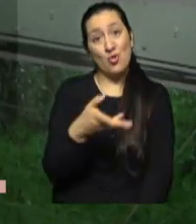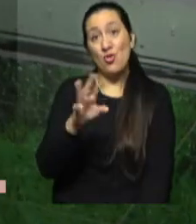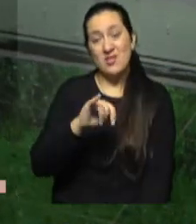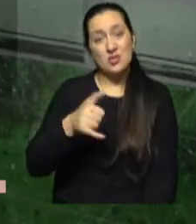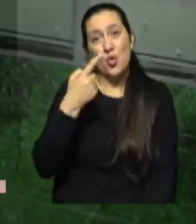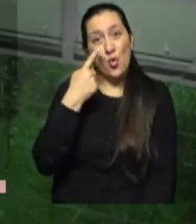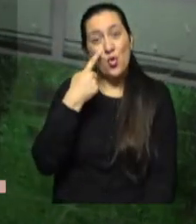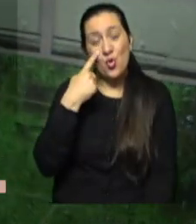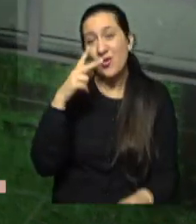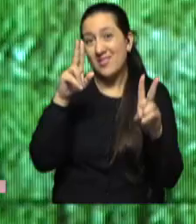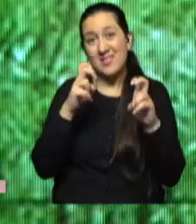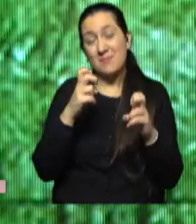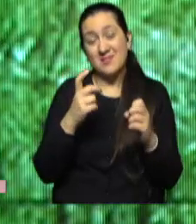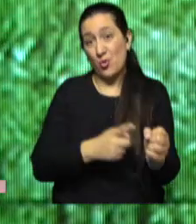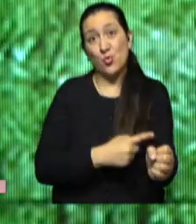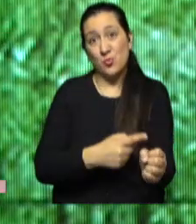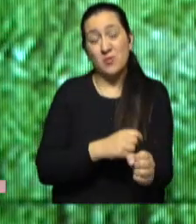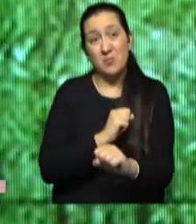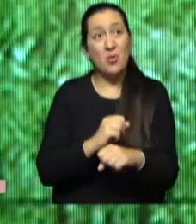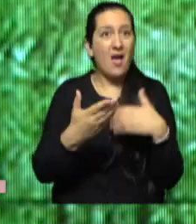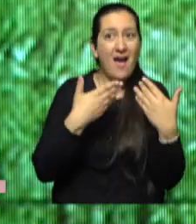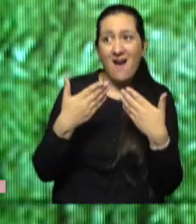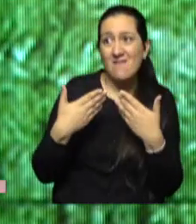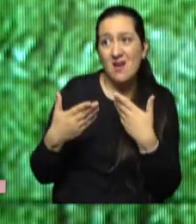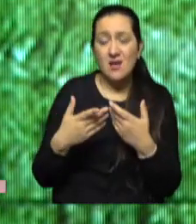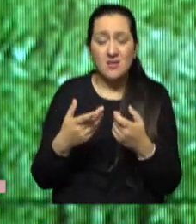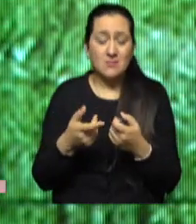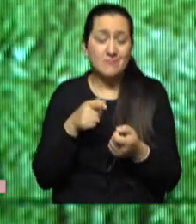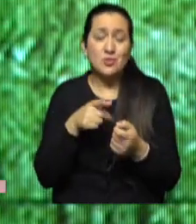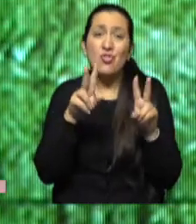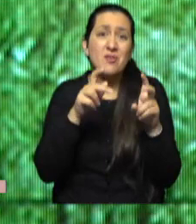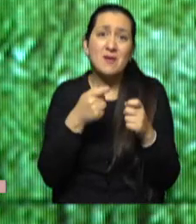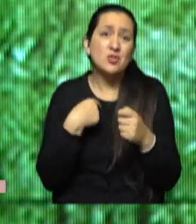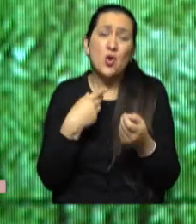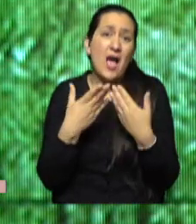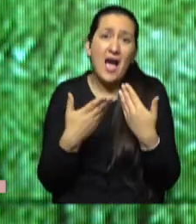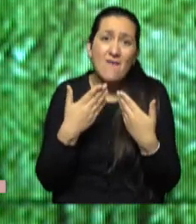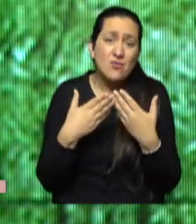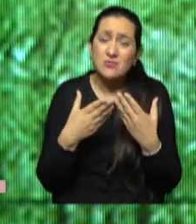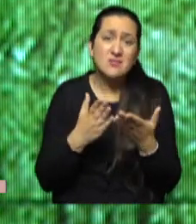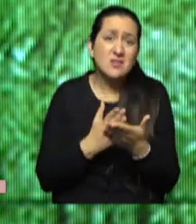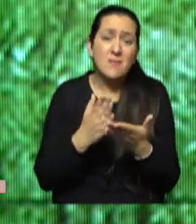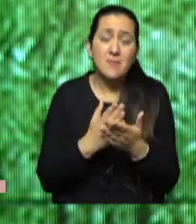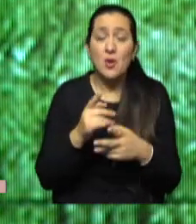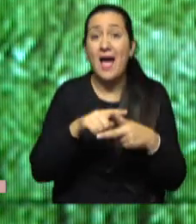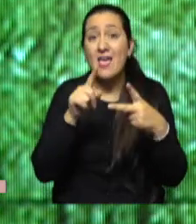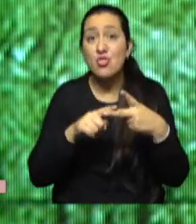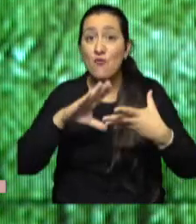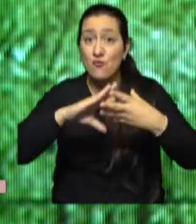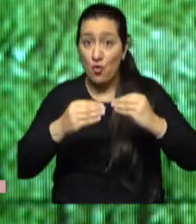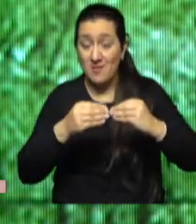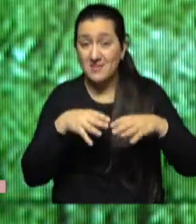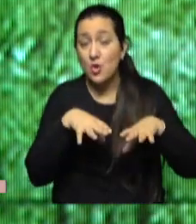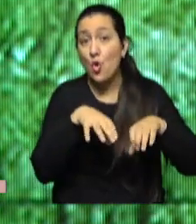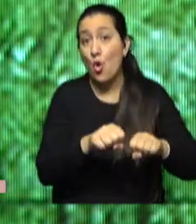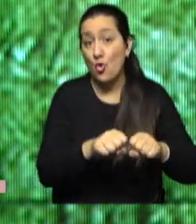Este puedo hablar sobre cosas que que manejo todo el tiempo el Instituto organización tiene dos tipos de colonos